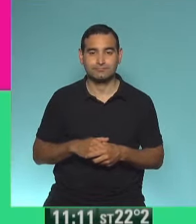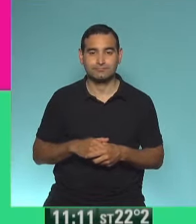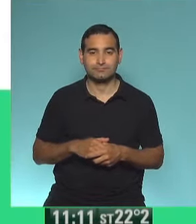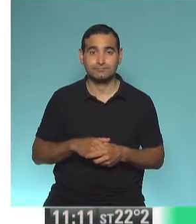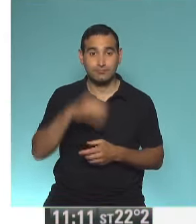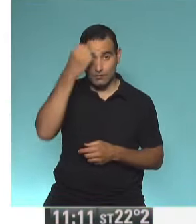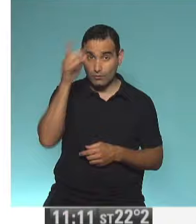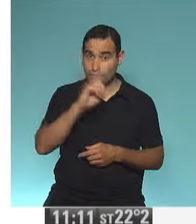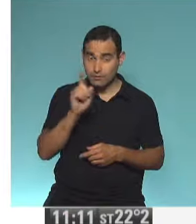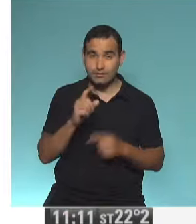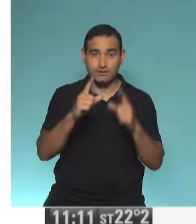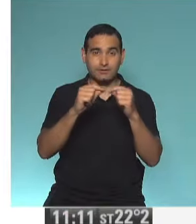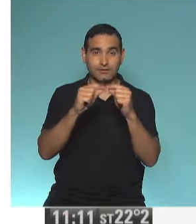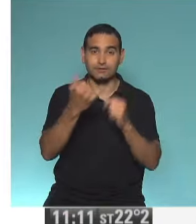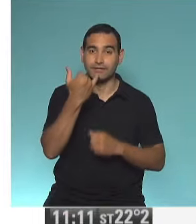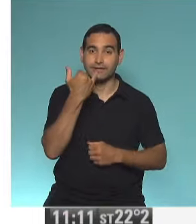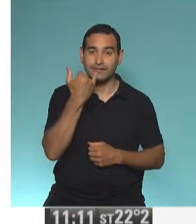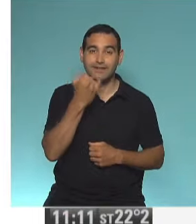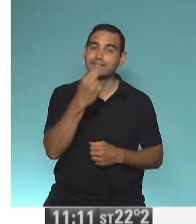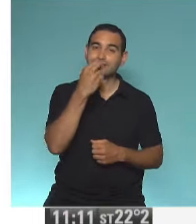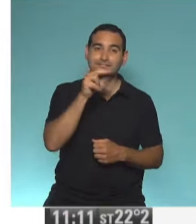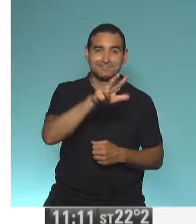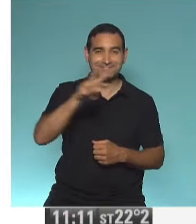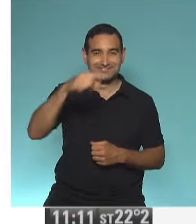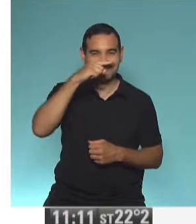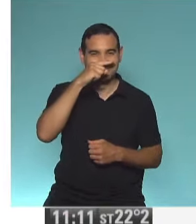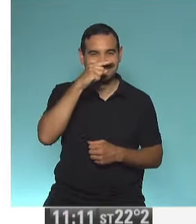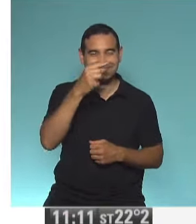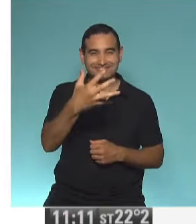No te olvides, el teléfono es